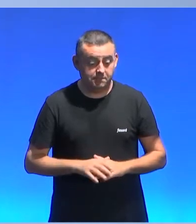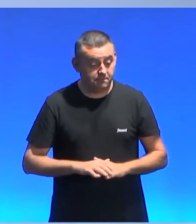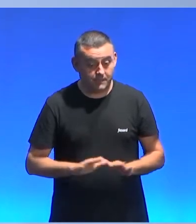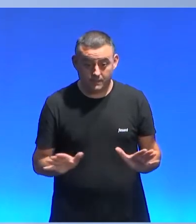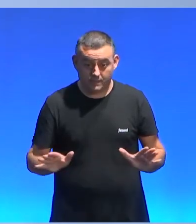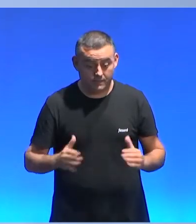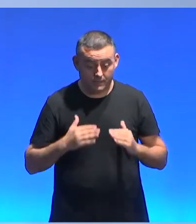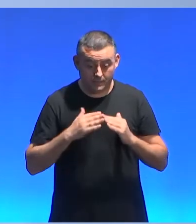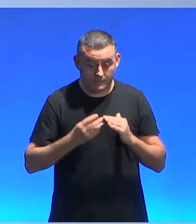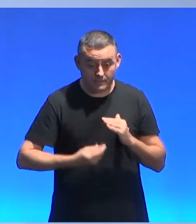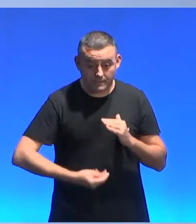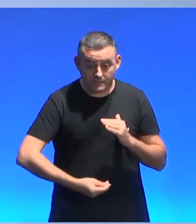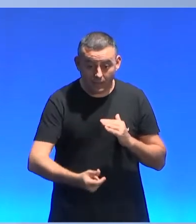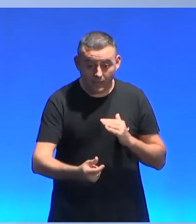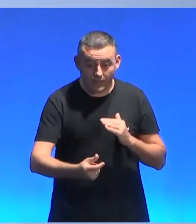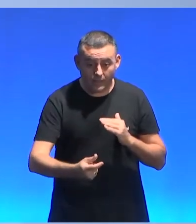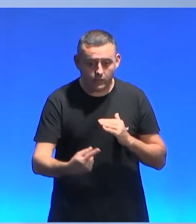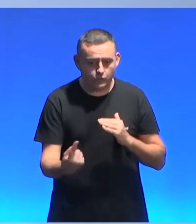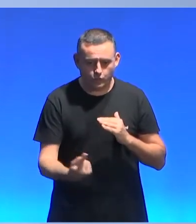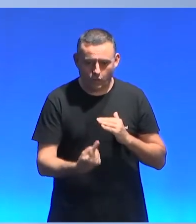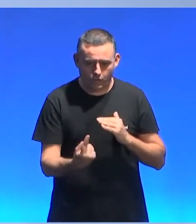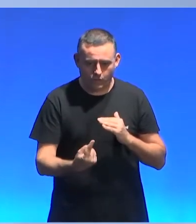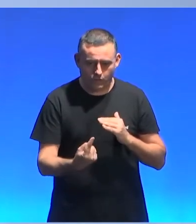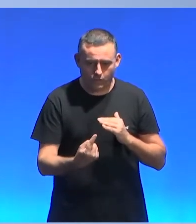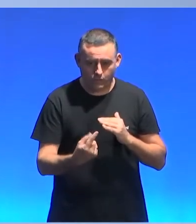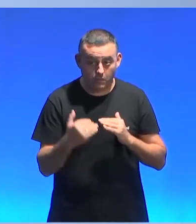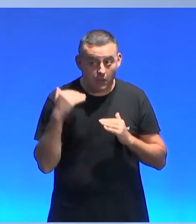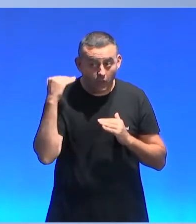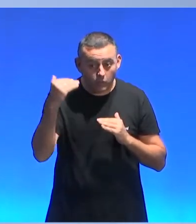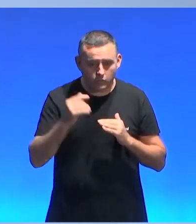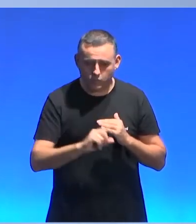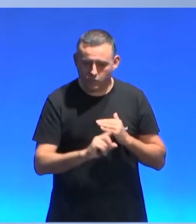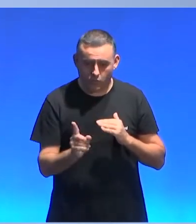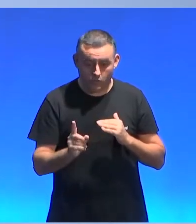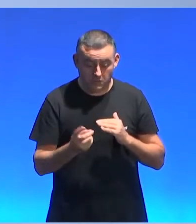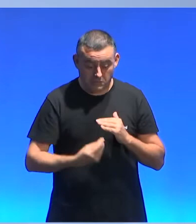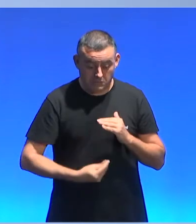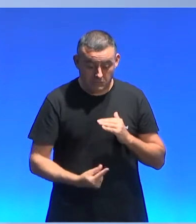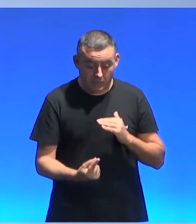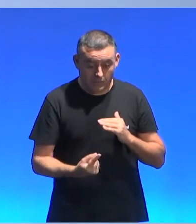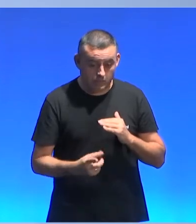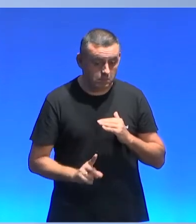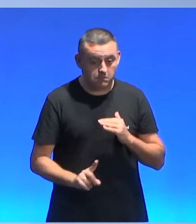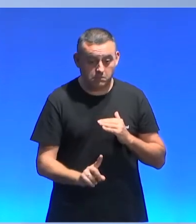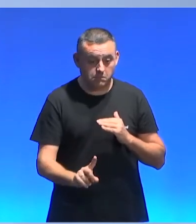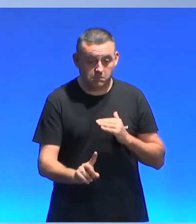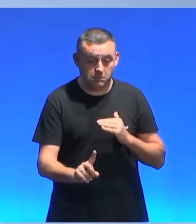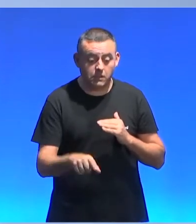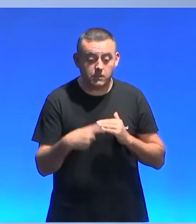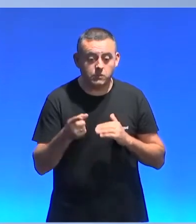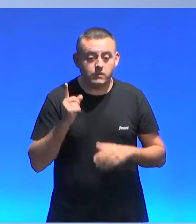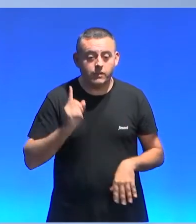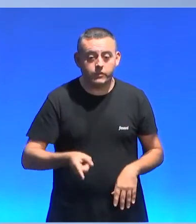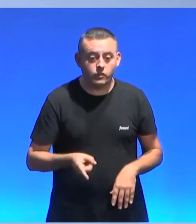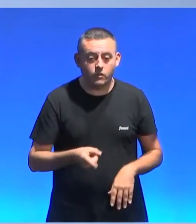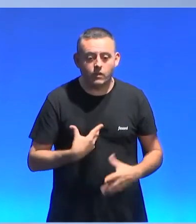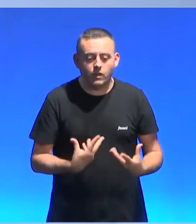Si salen sin adultos, después son ellos que deciden con quién,